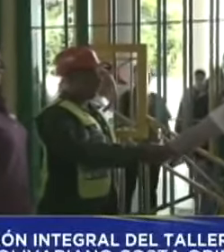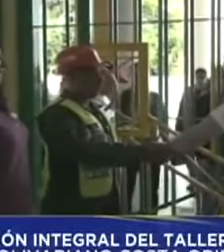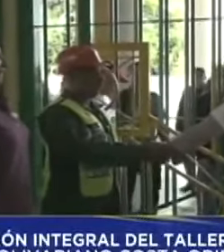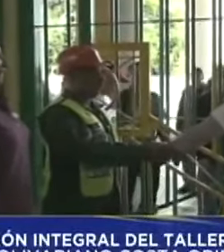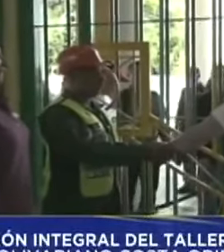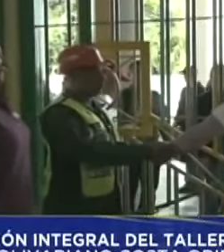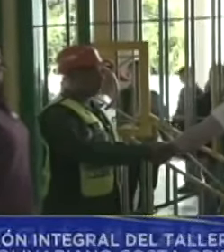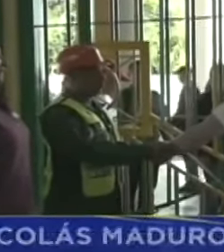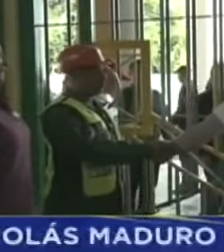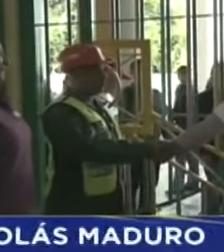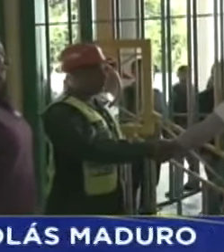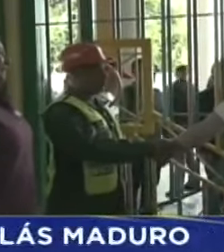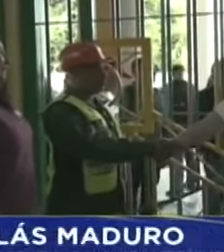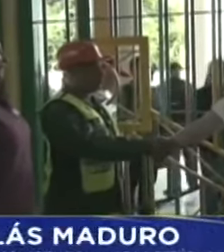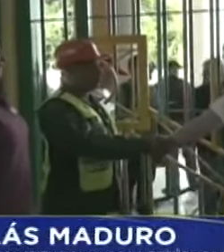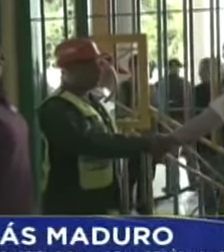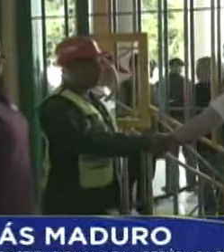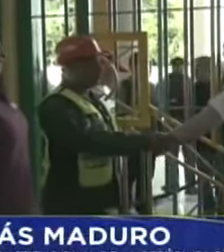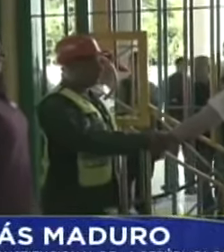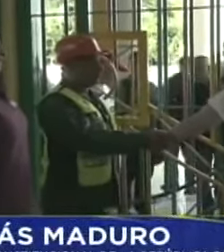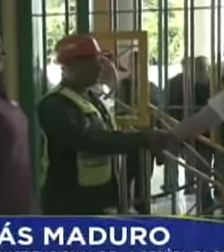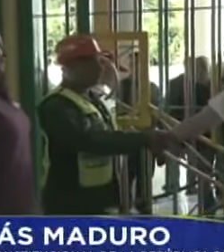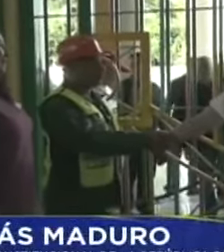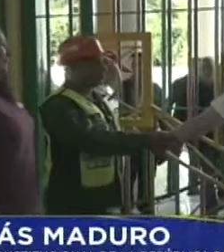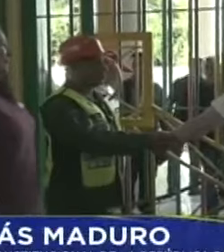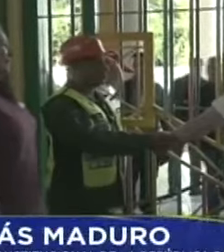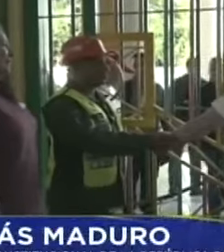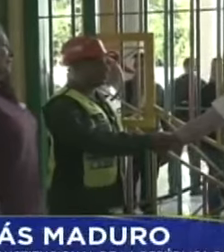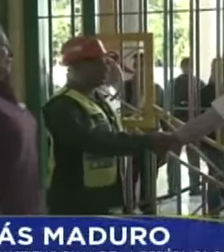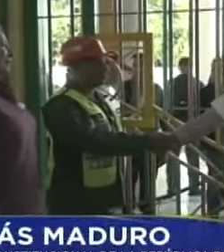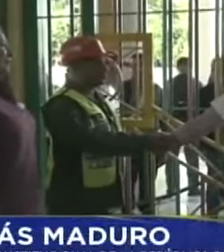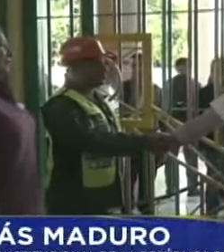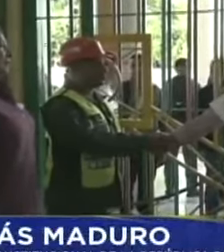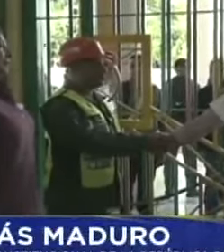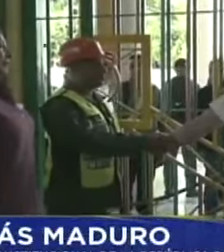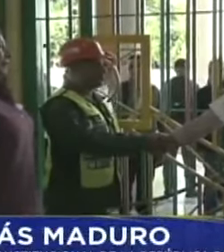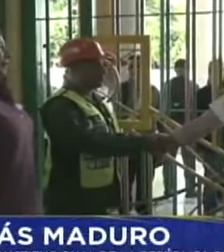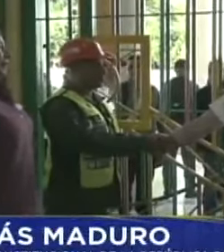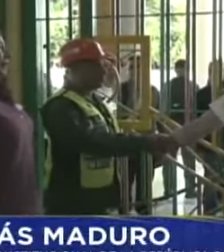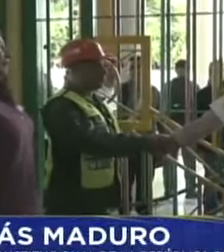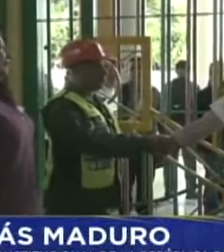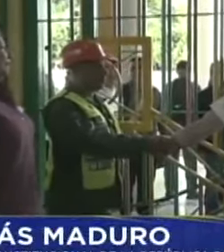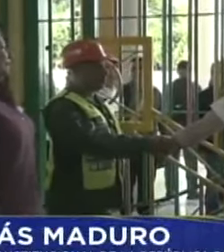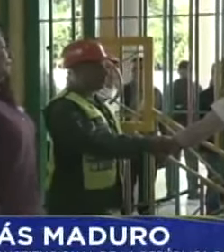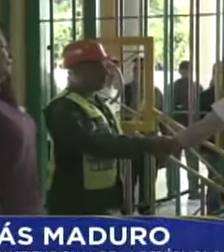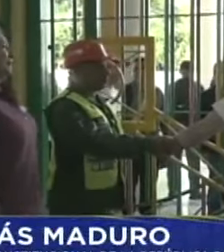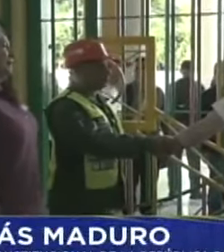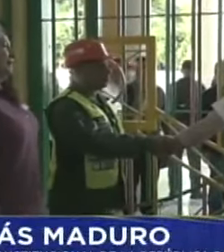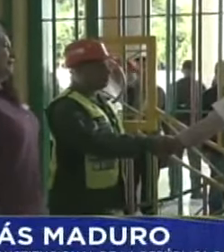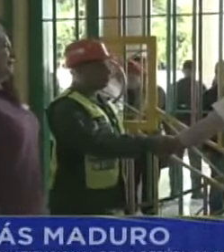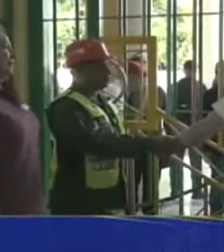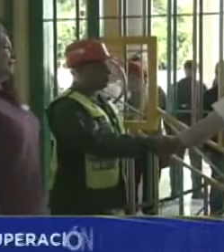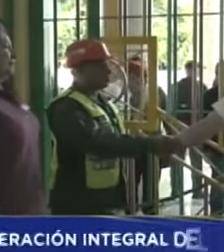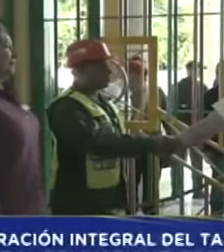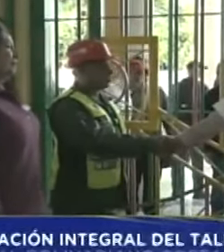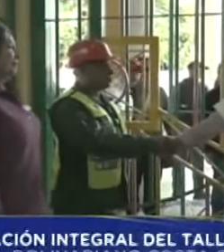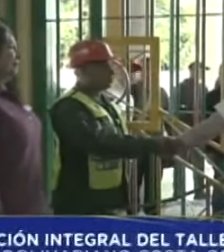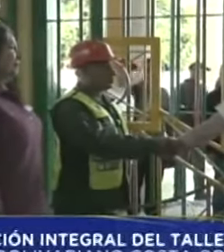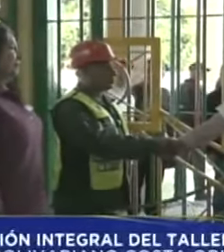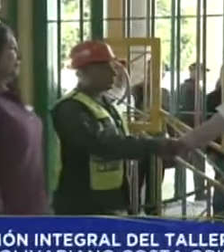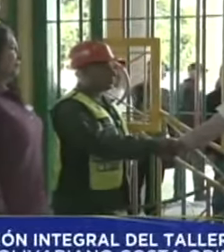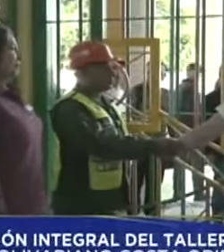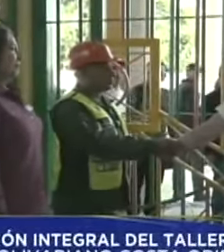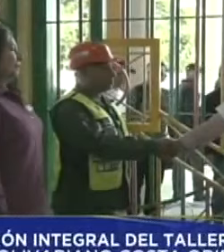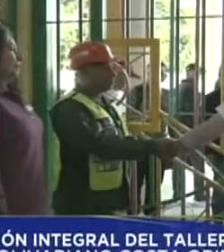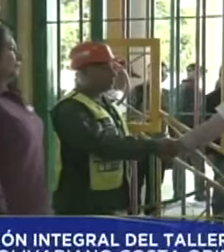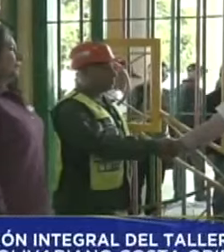por nuestros niños niñas por la educación nadie privatizará la educación en Venezuela Fuerza Armada nacional